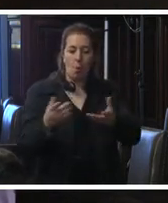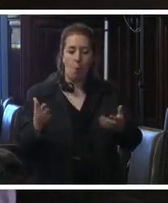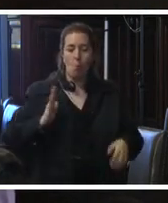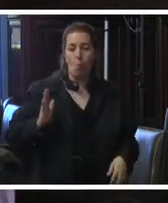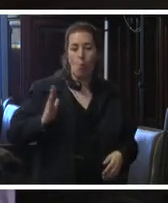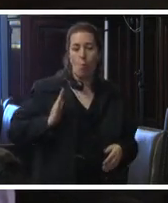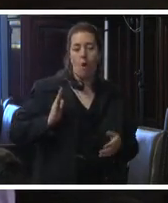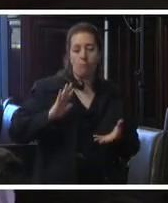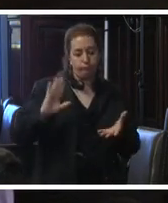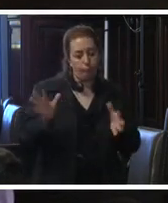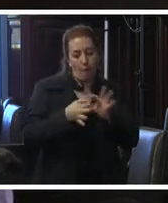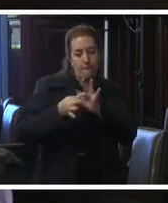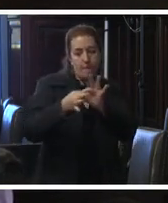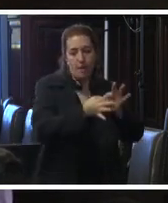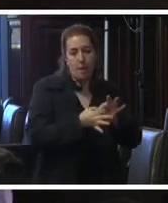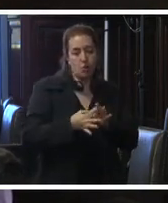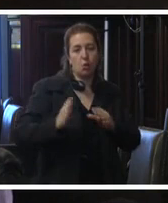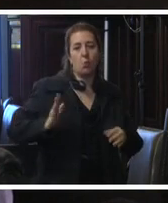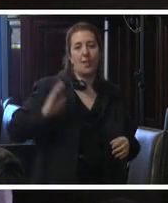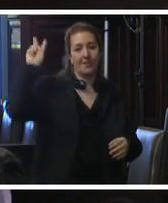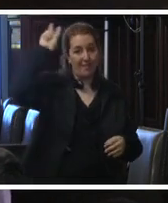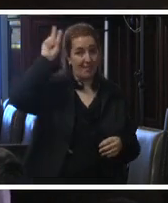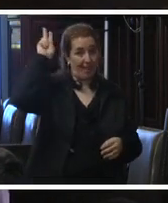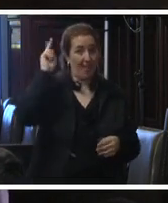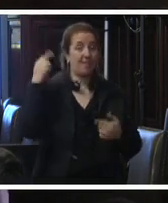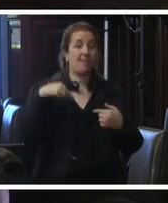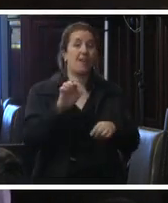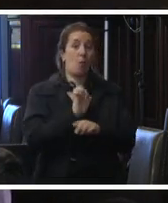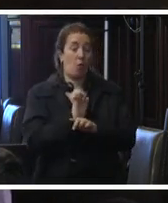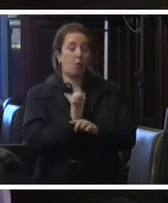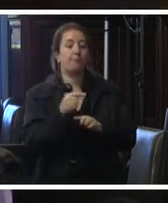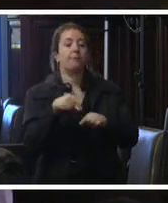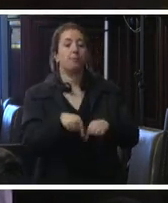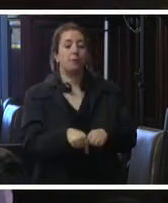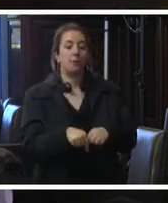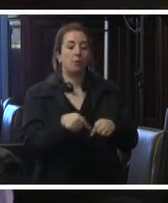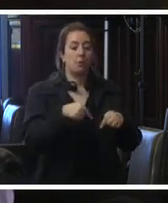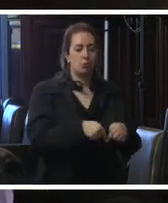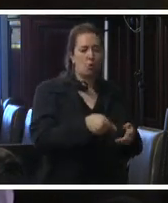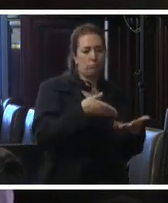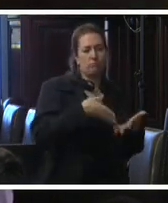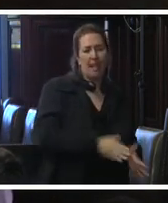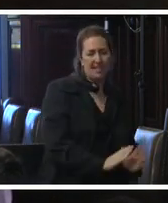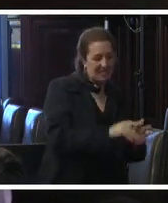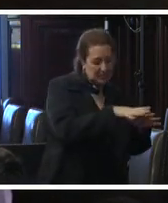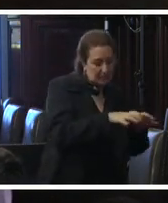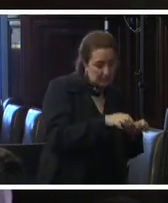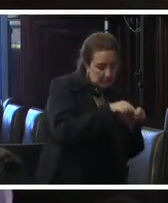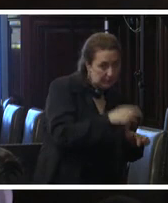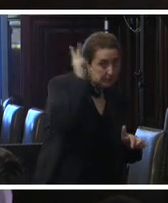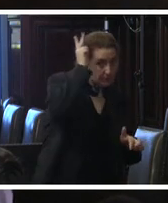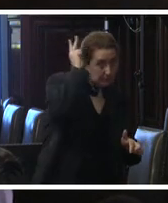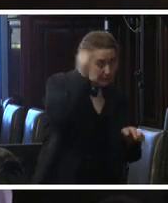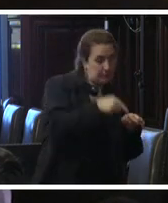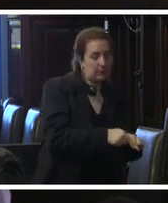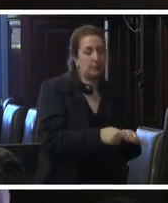de Nacionalidades Indígenas de la Amazonía Ecuatoriana. Soy de la nacionalidad quichua. Y bueno, pues aquí